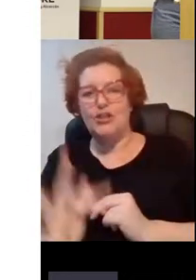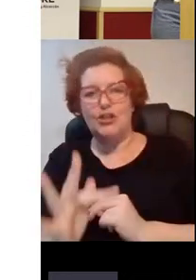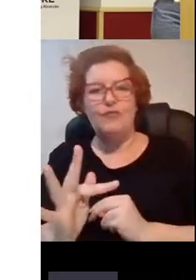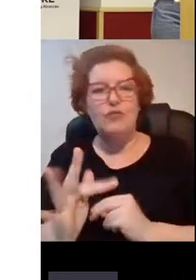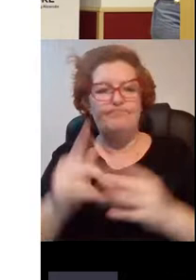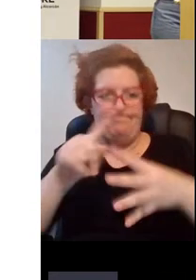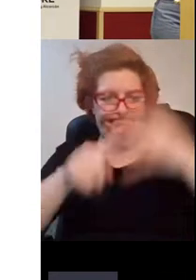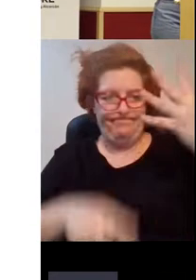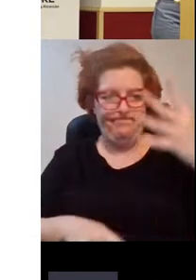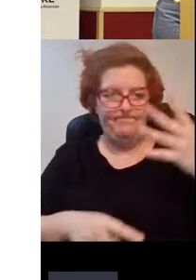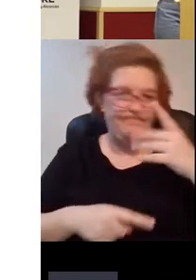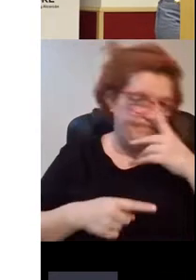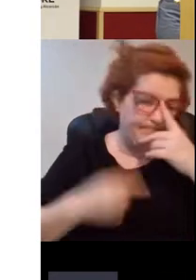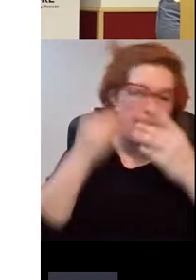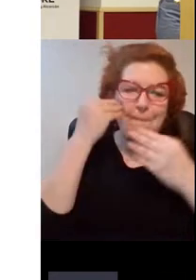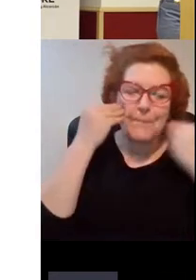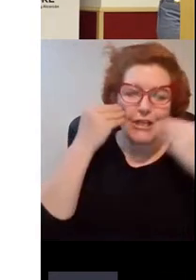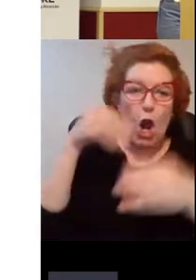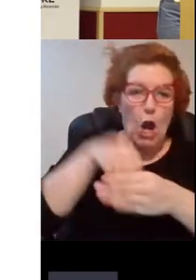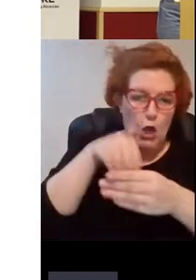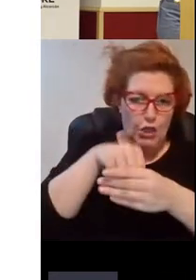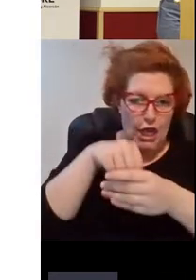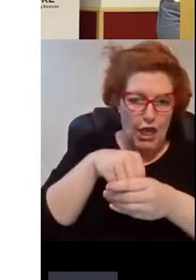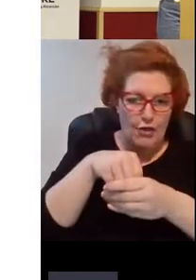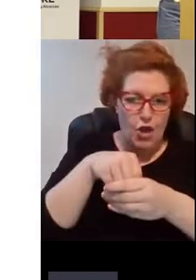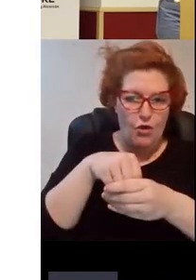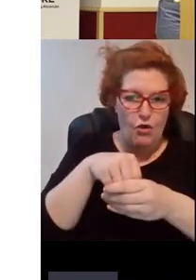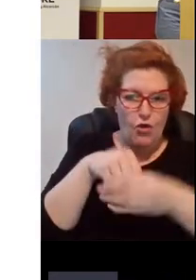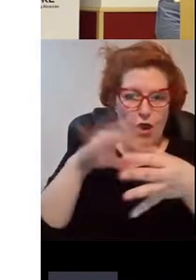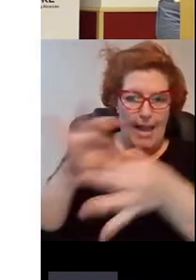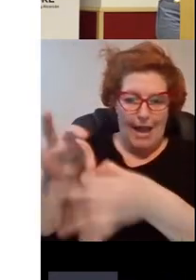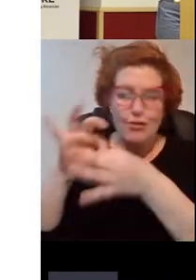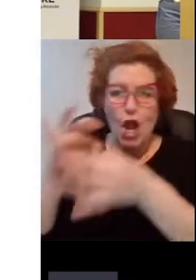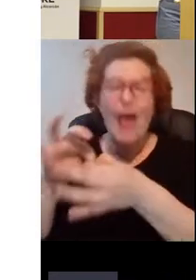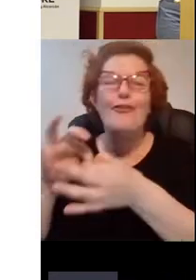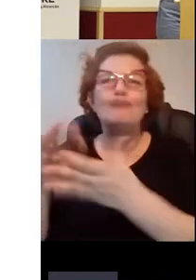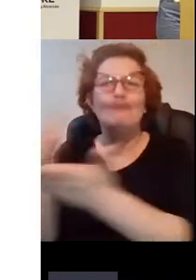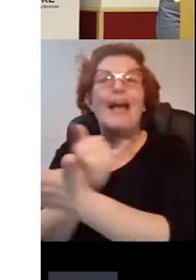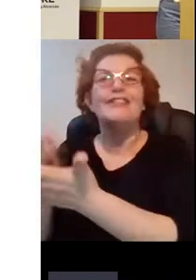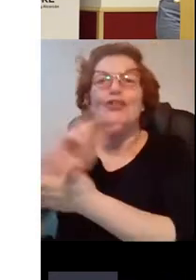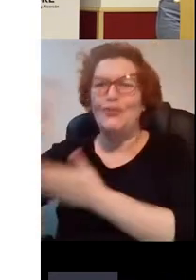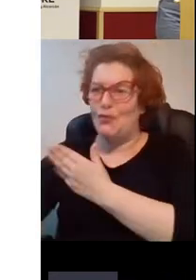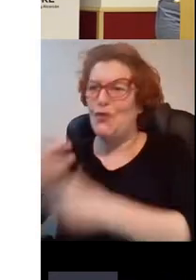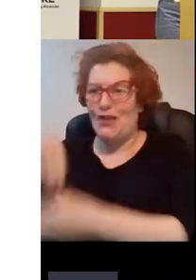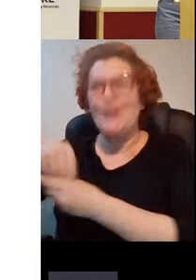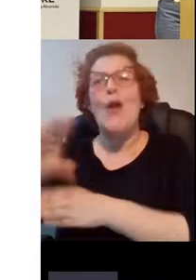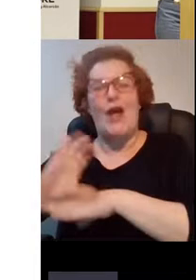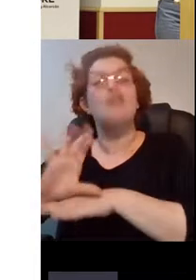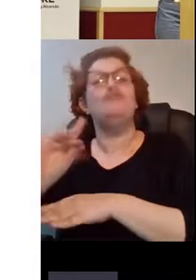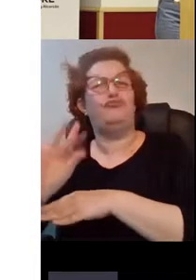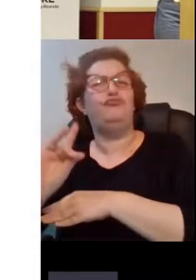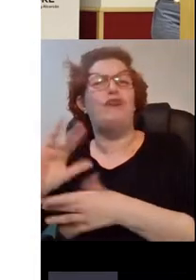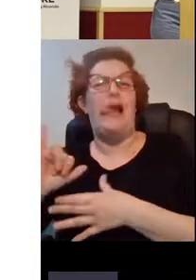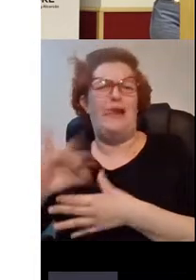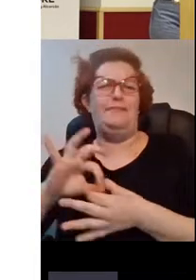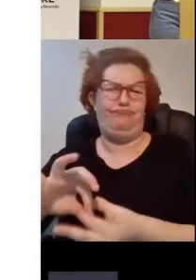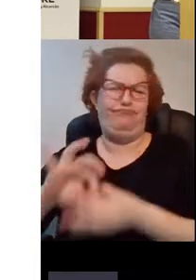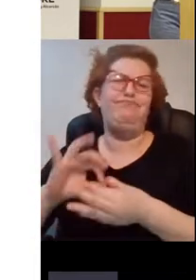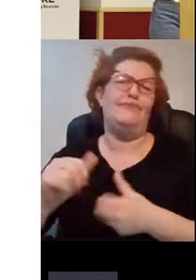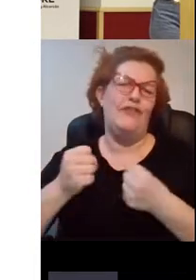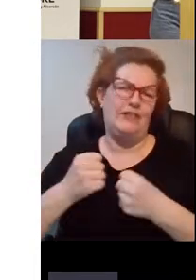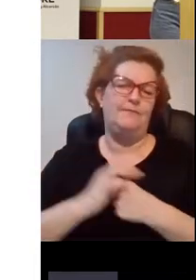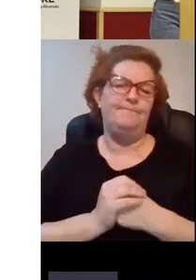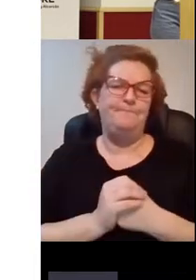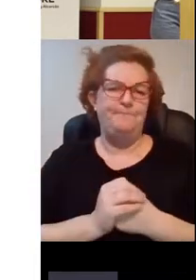aspectos. Consideran que los contenidos que se traen a la clase sí están muy relacionados con sus otras asignaturas dentro de la carrera